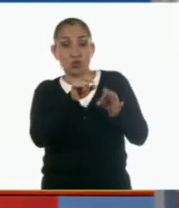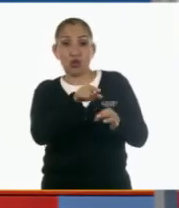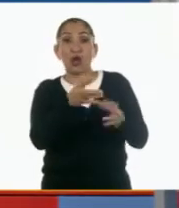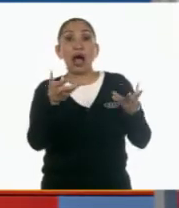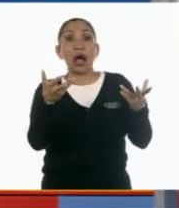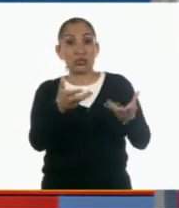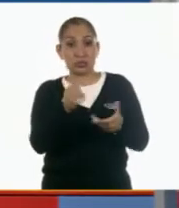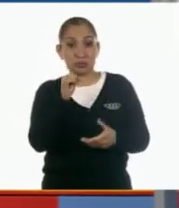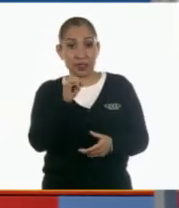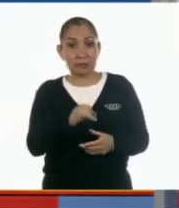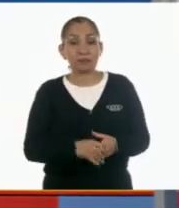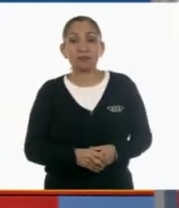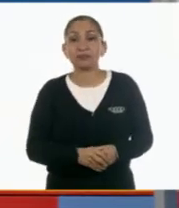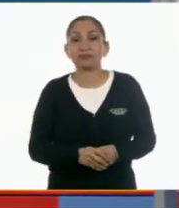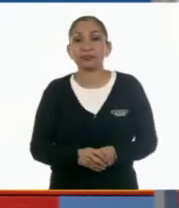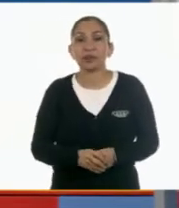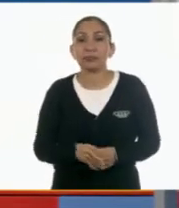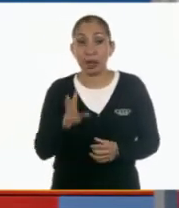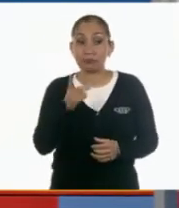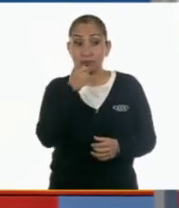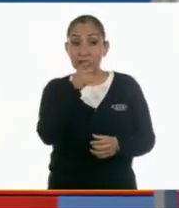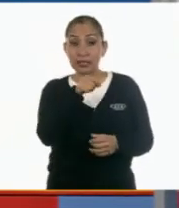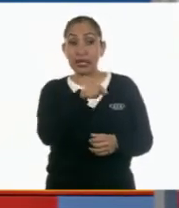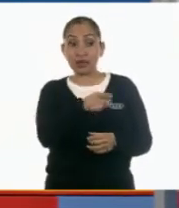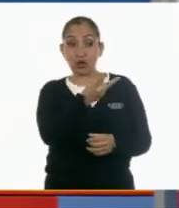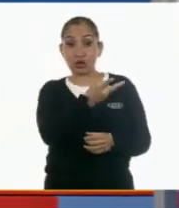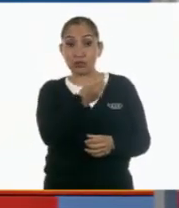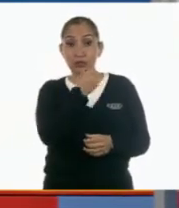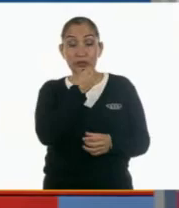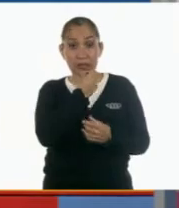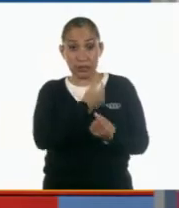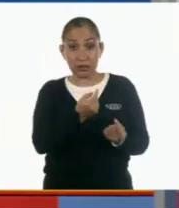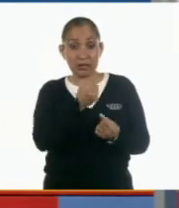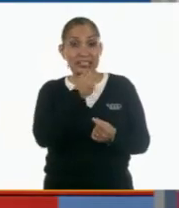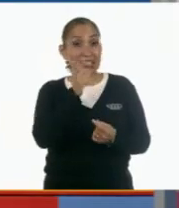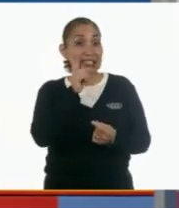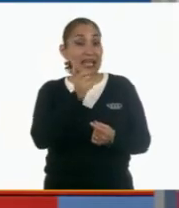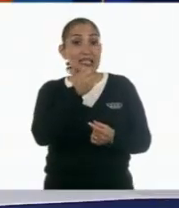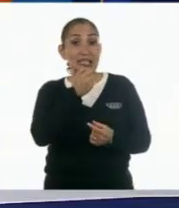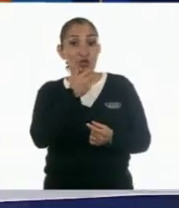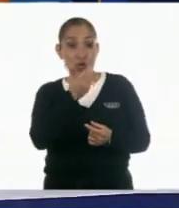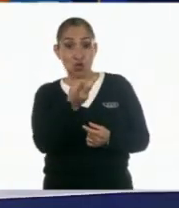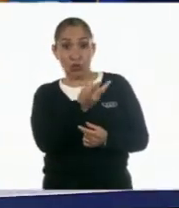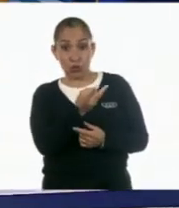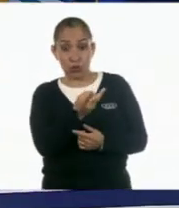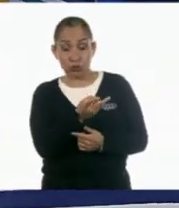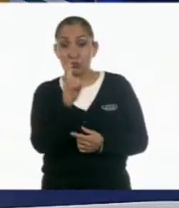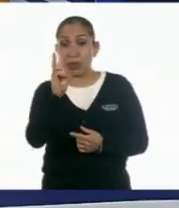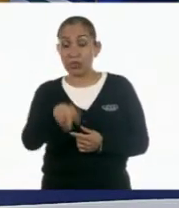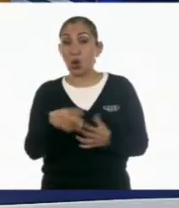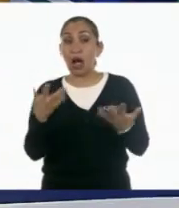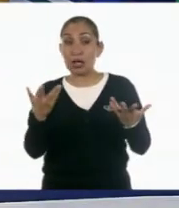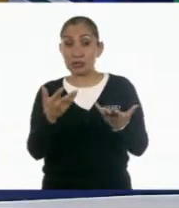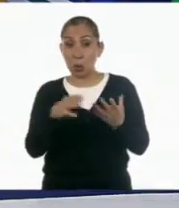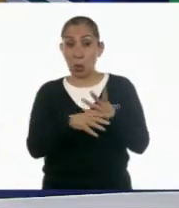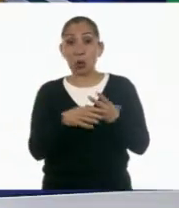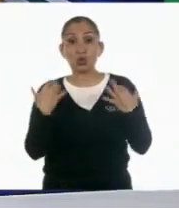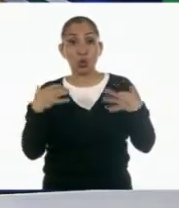que hemos hecho, pero pues como bien lo dices, estos niños, esta niña y este niño, pues realmente han hecho